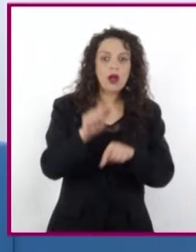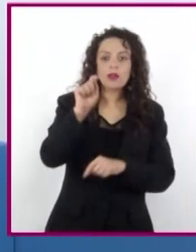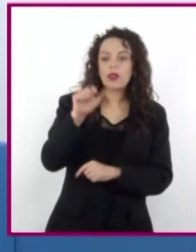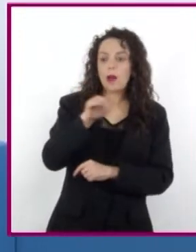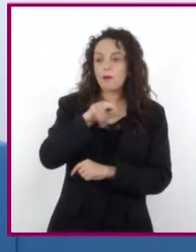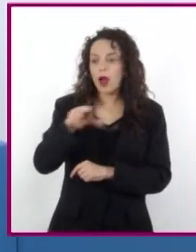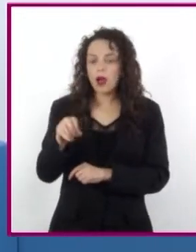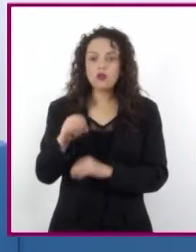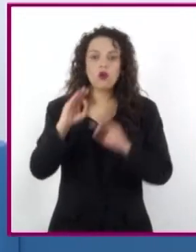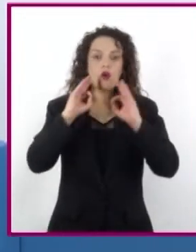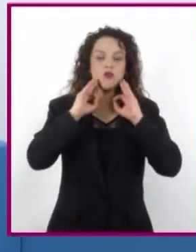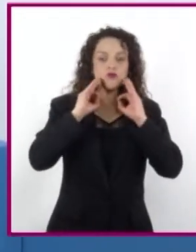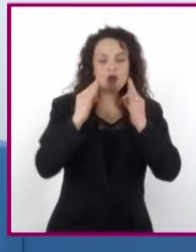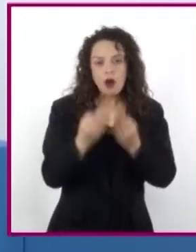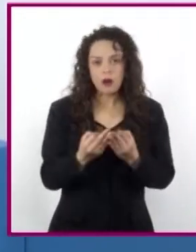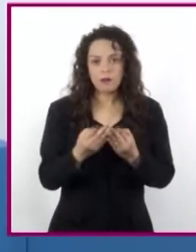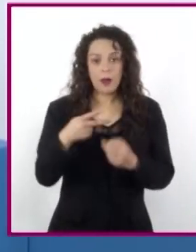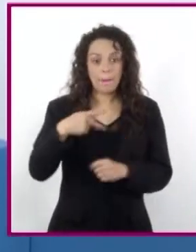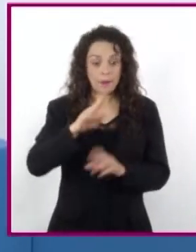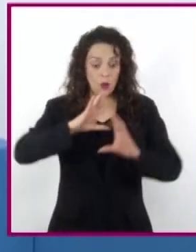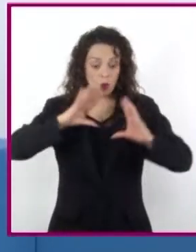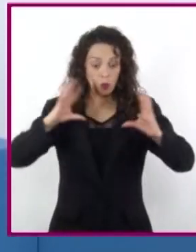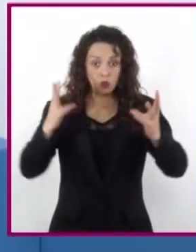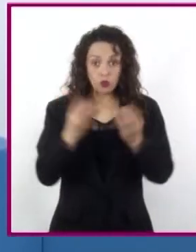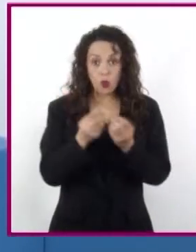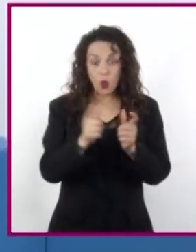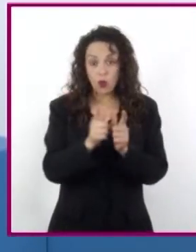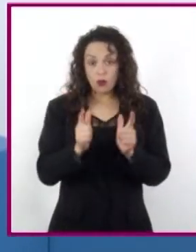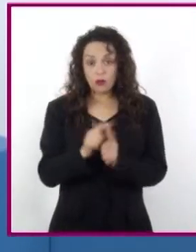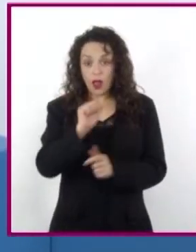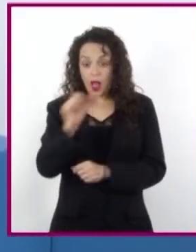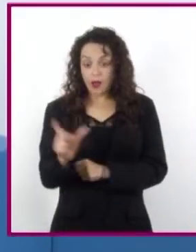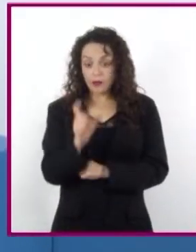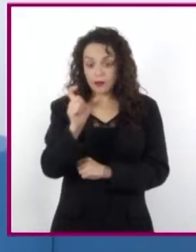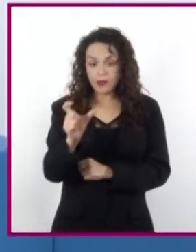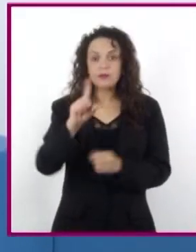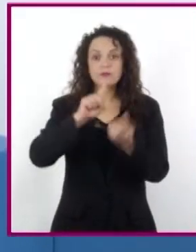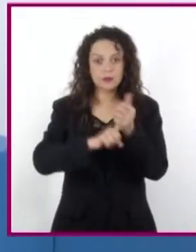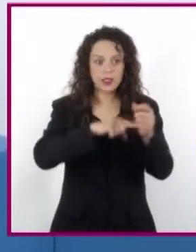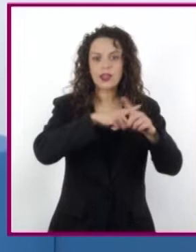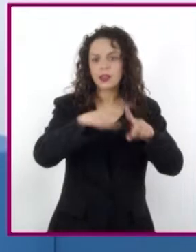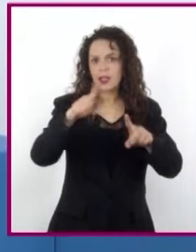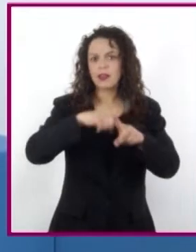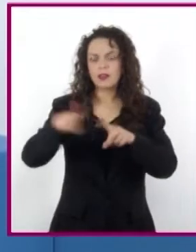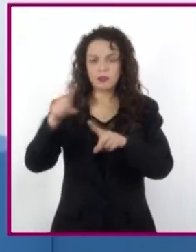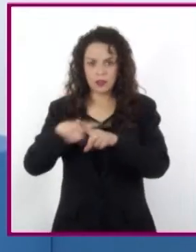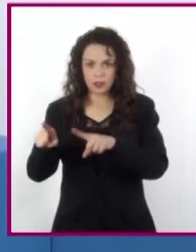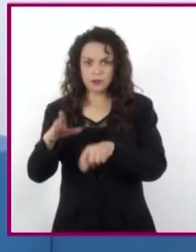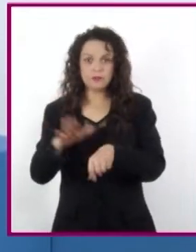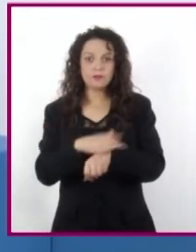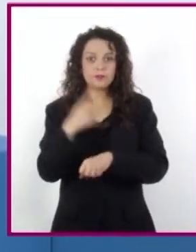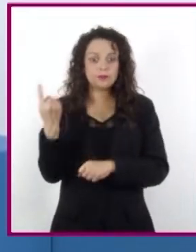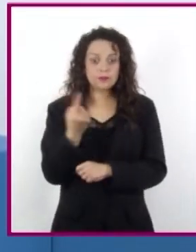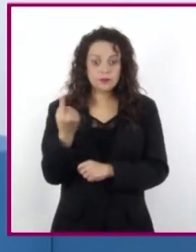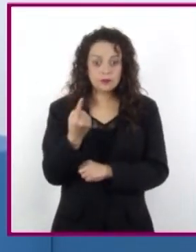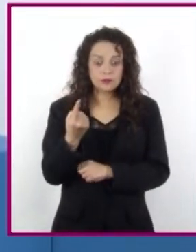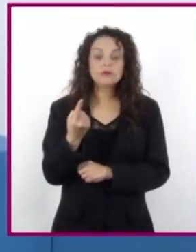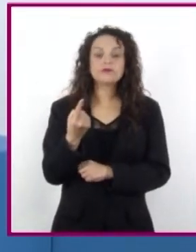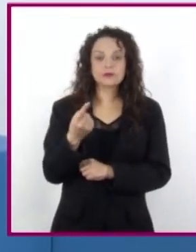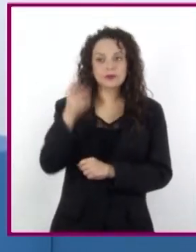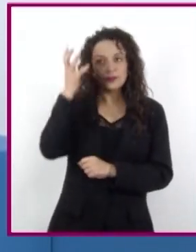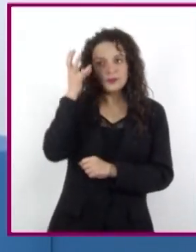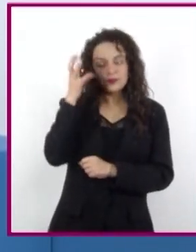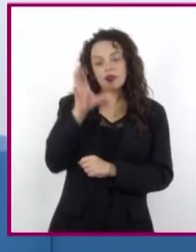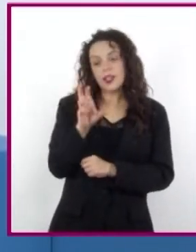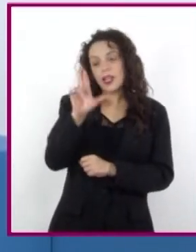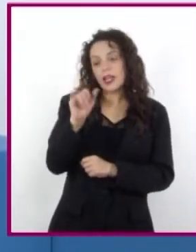formas. Pero todos los grupos de tarjetas eran muy diferentes entre sí, ya que los criterios las separaban en